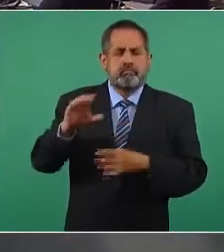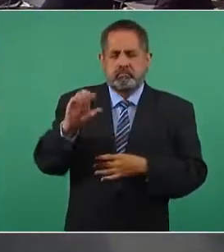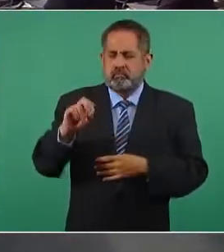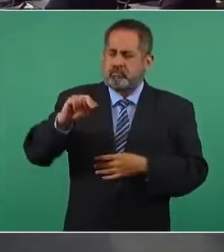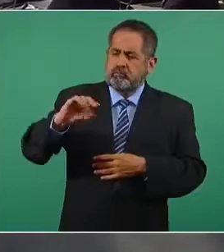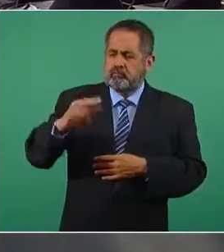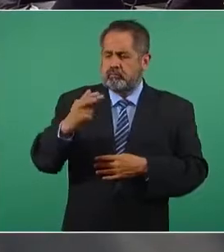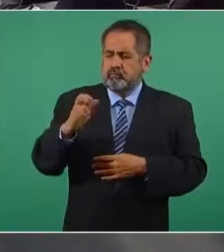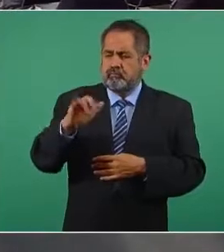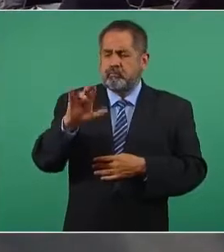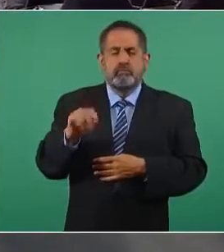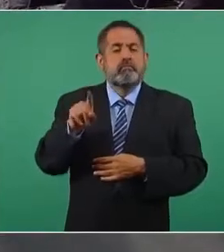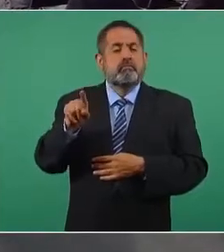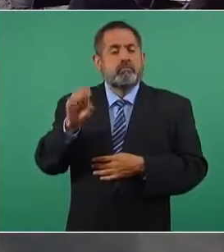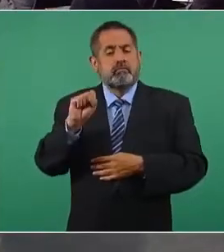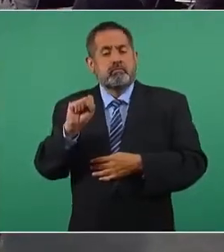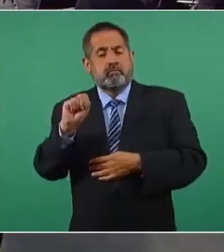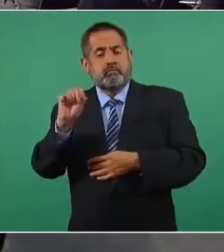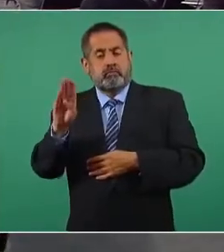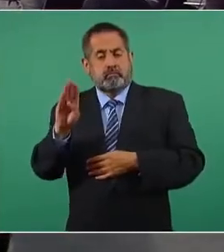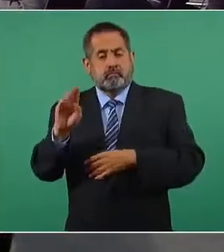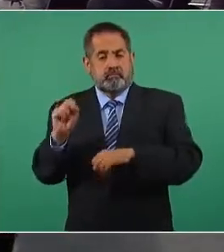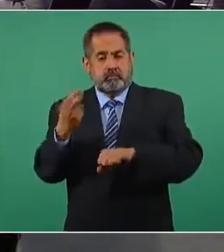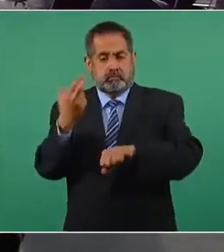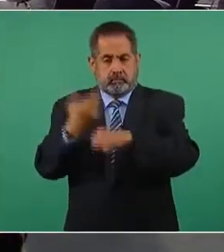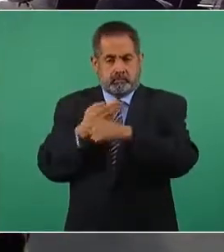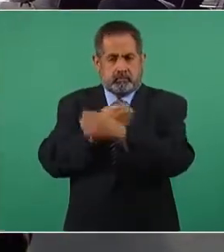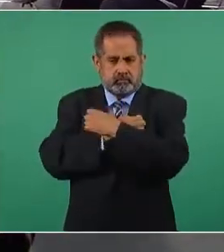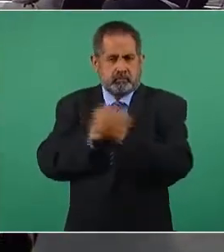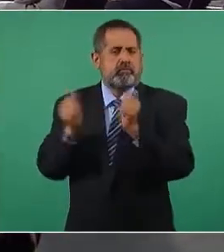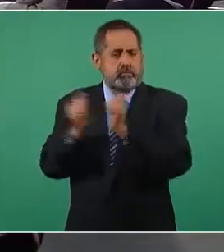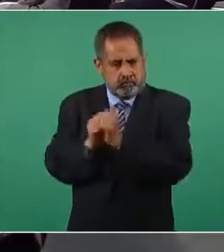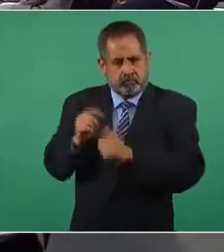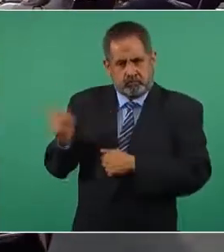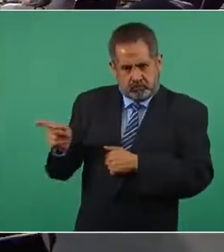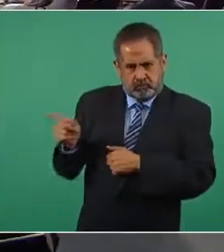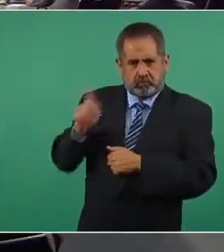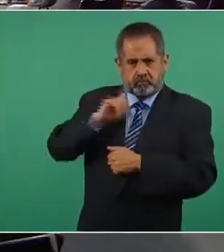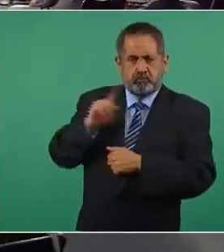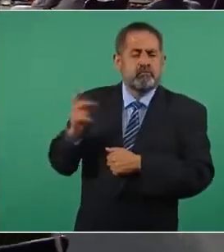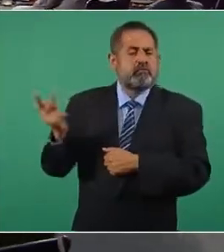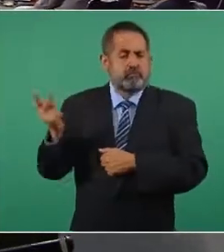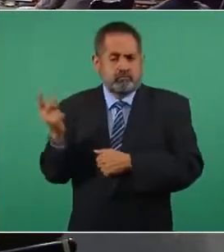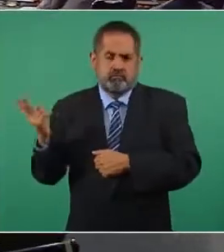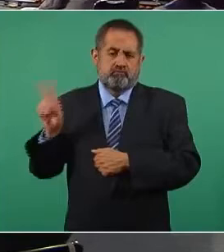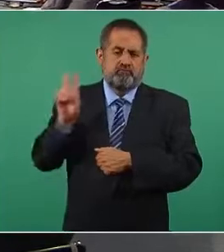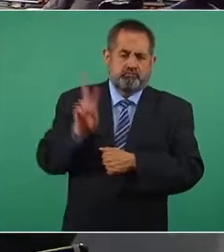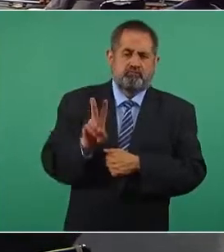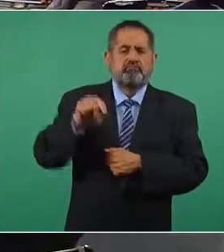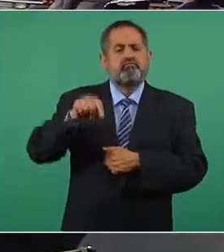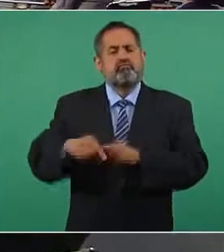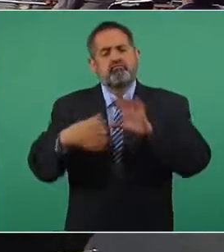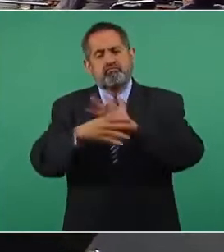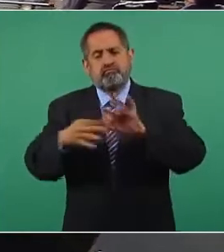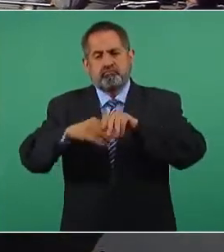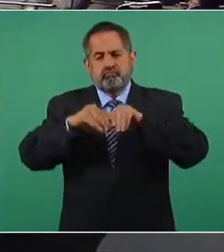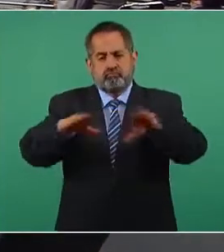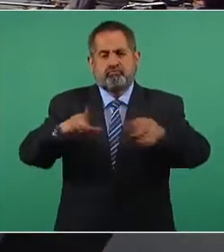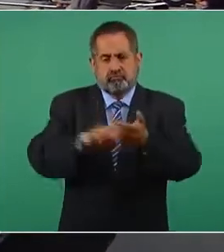Concheiro, que es el subsecretario de Educación, junto con la maestra, que informe aquí, si te